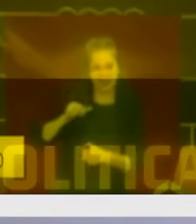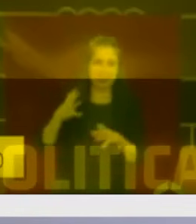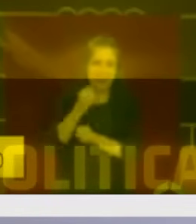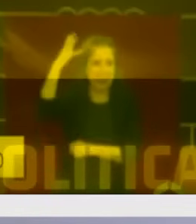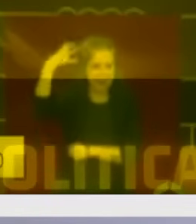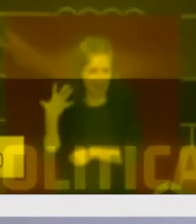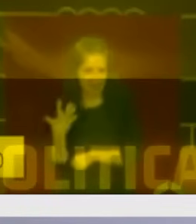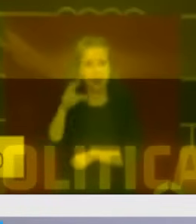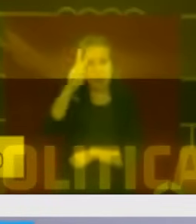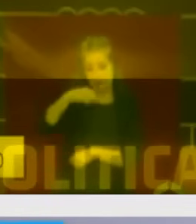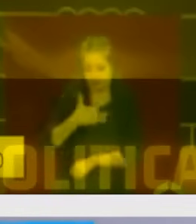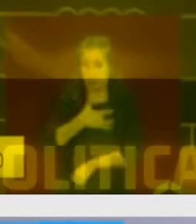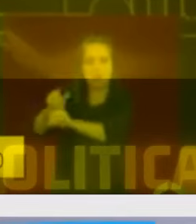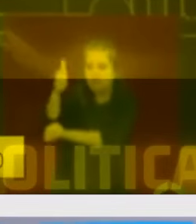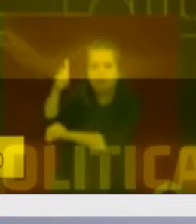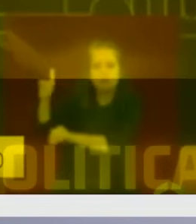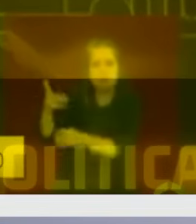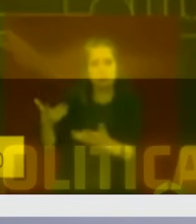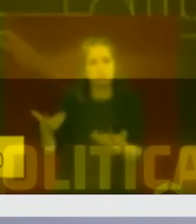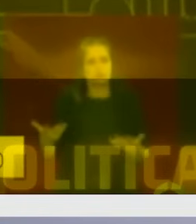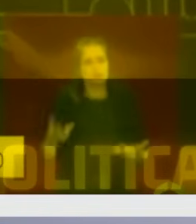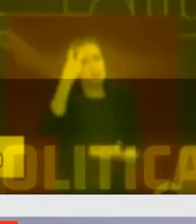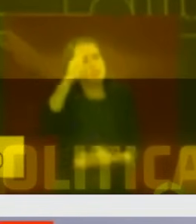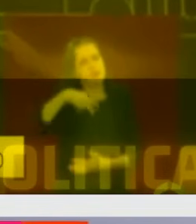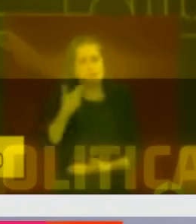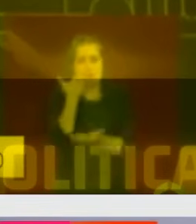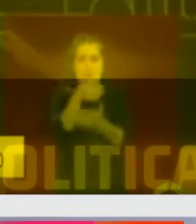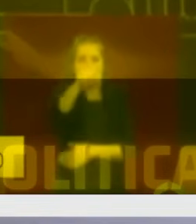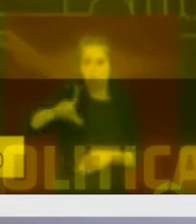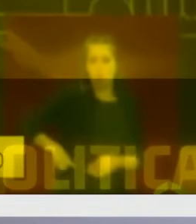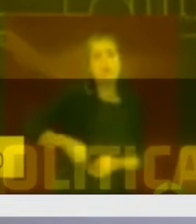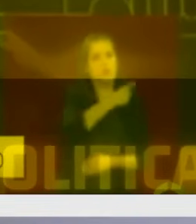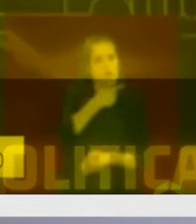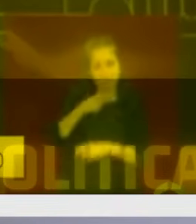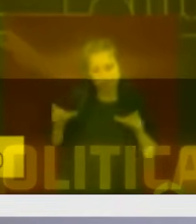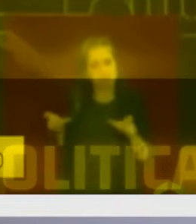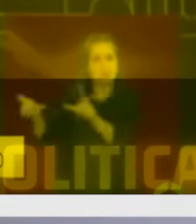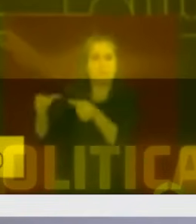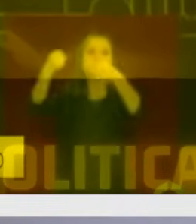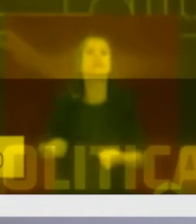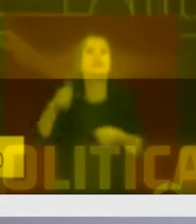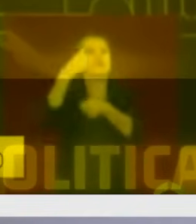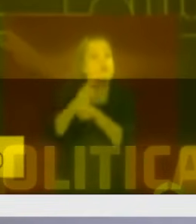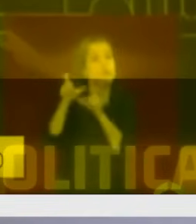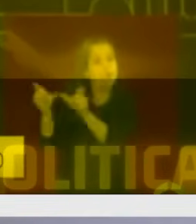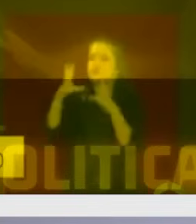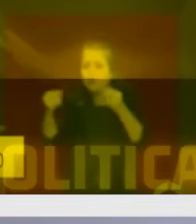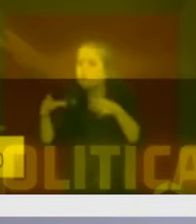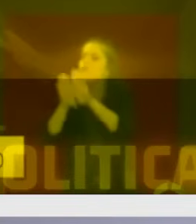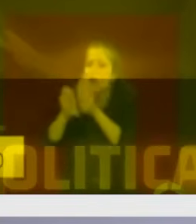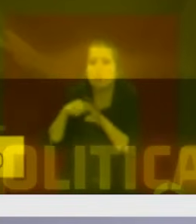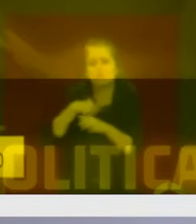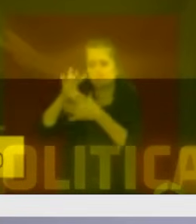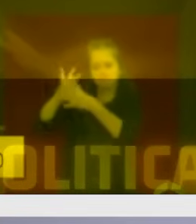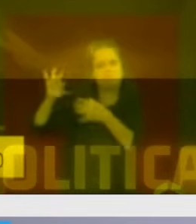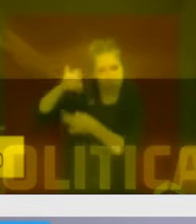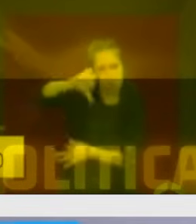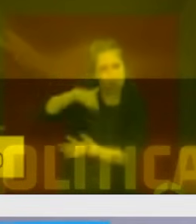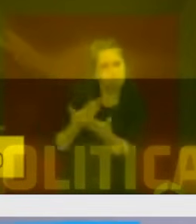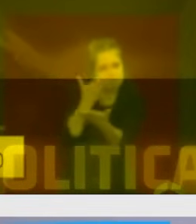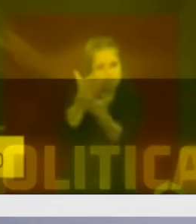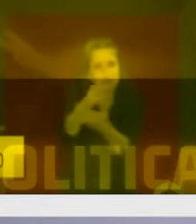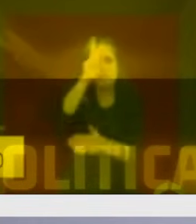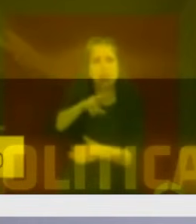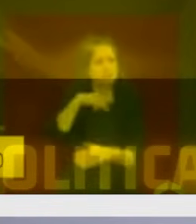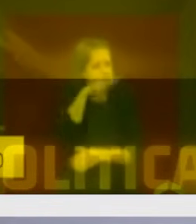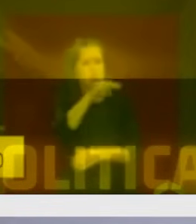tiene nada que ver con el cártel inmobiliario y siempre echa la culpa a otros, a López Obrador, a Sedubi, al gobierno